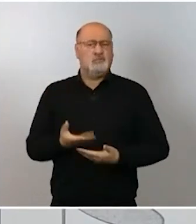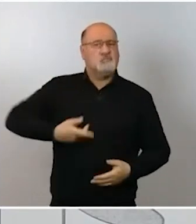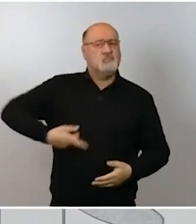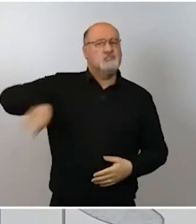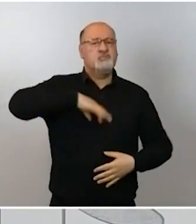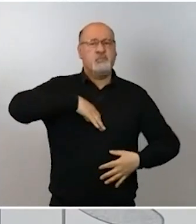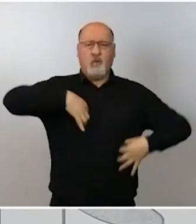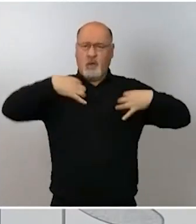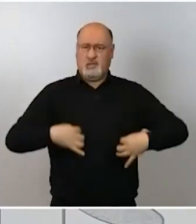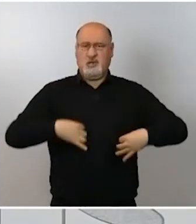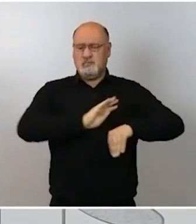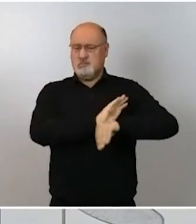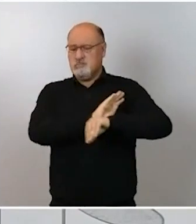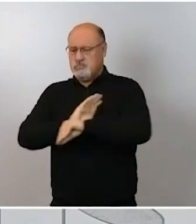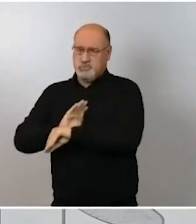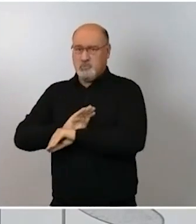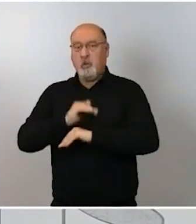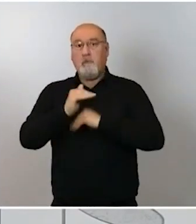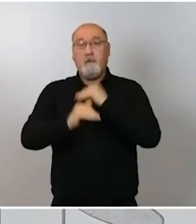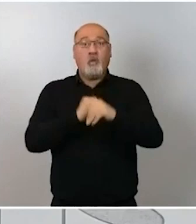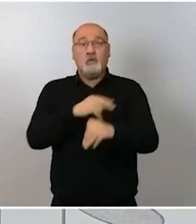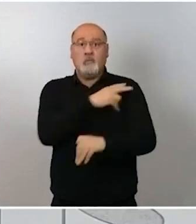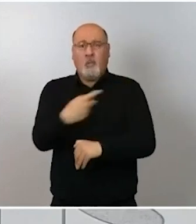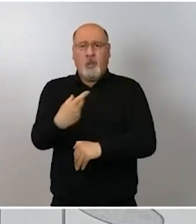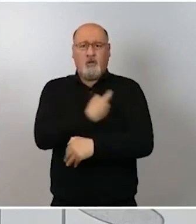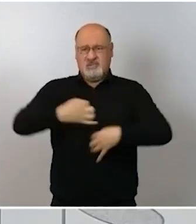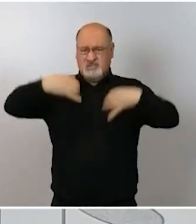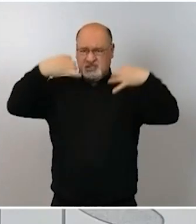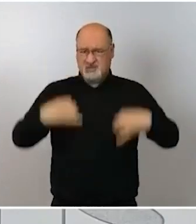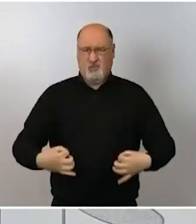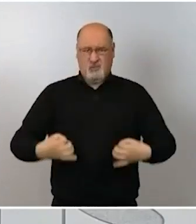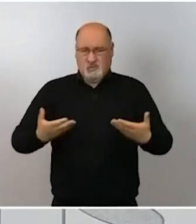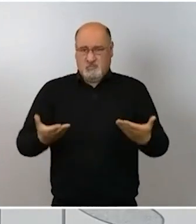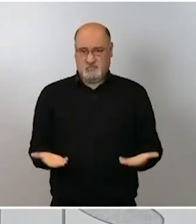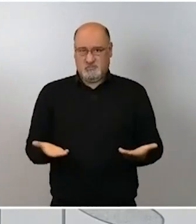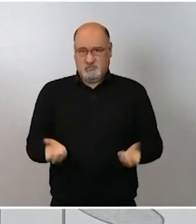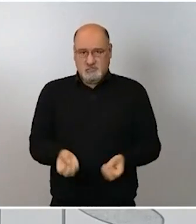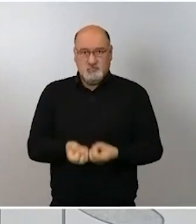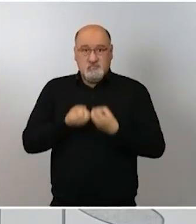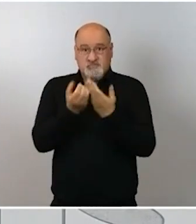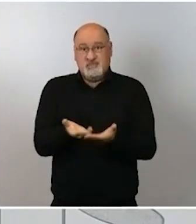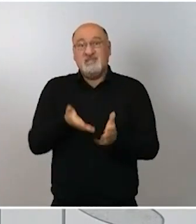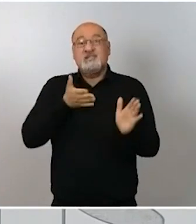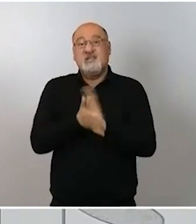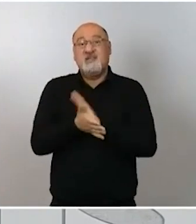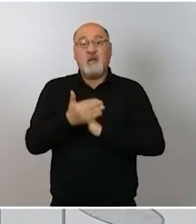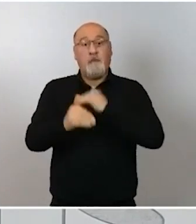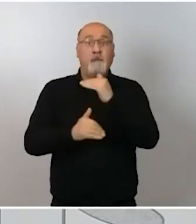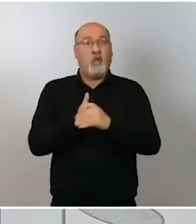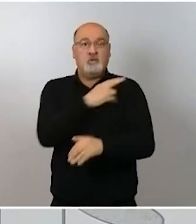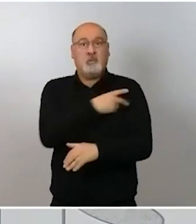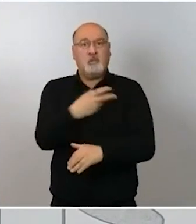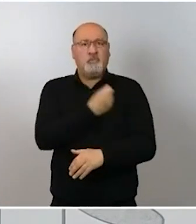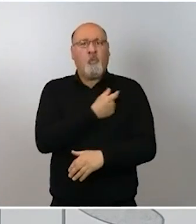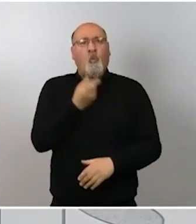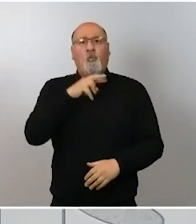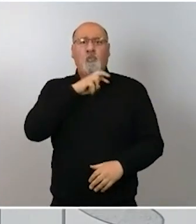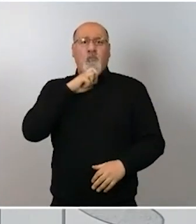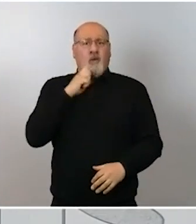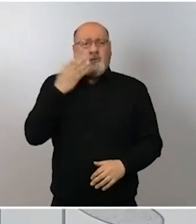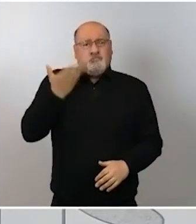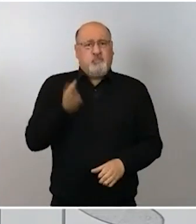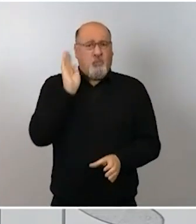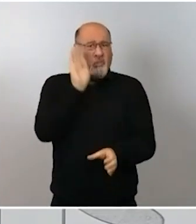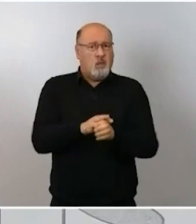del propio proceso de vacunación y yo quiero esto ponerlo en valor porque en España por ejemplo la la la agencia española de medicamentos y